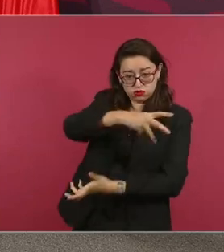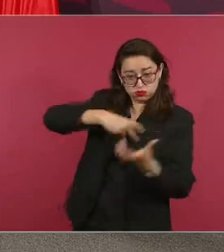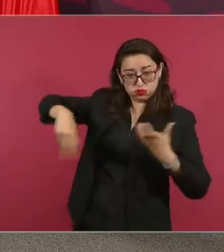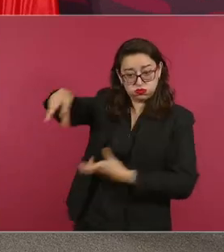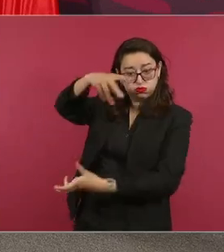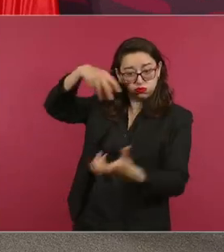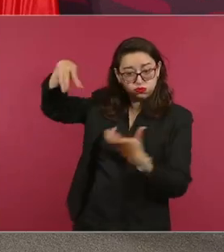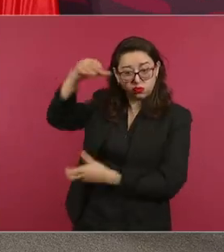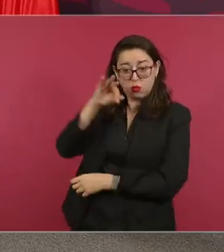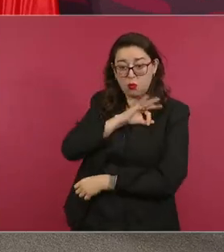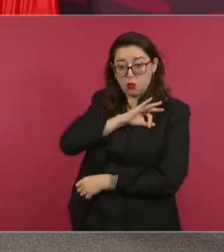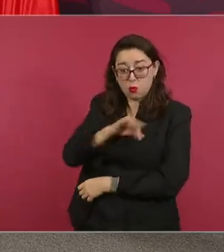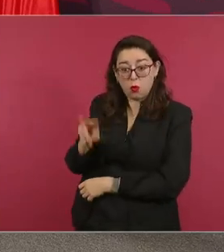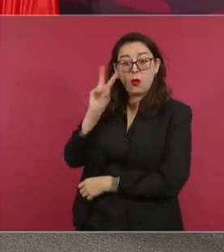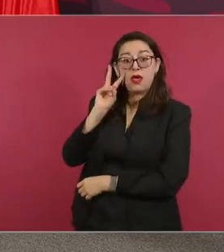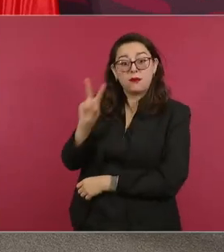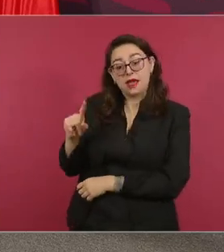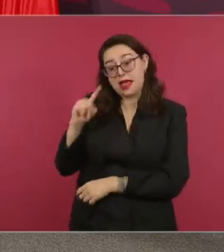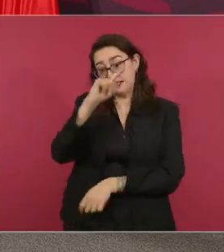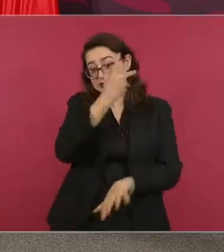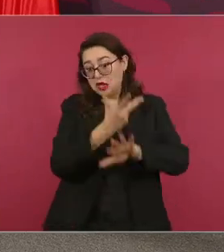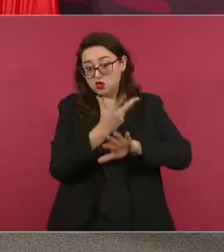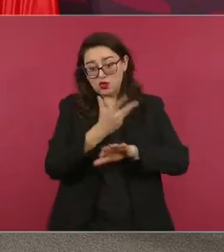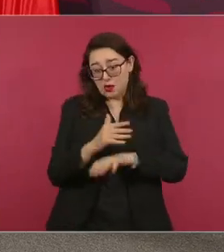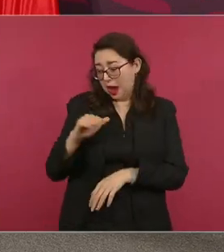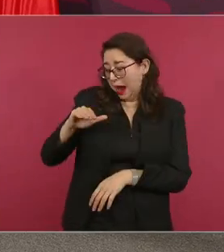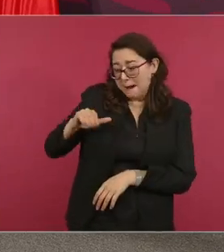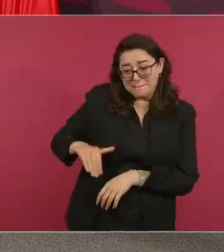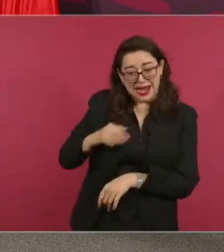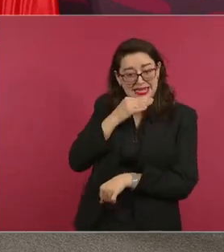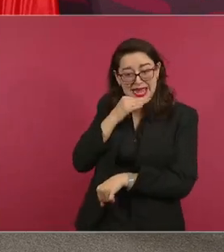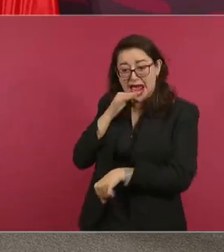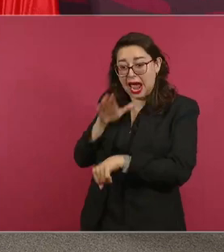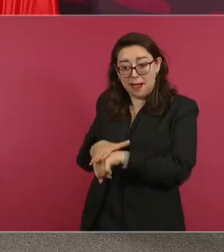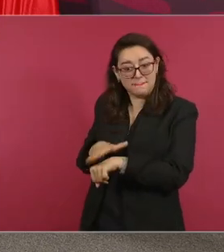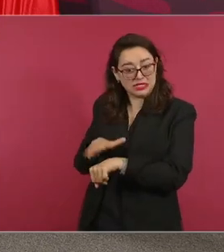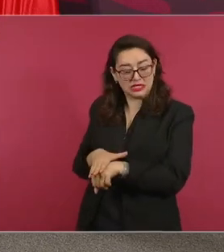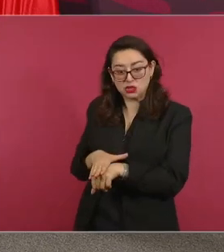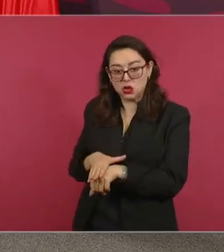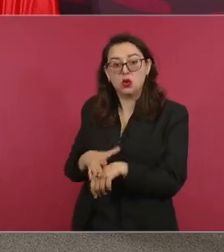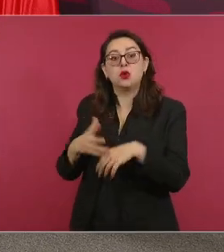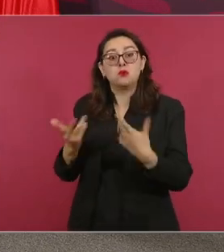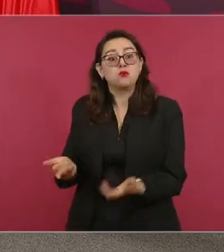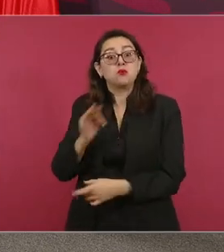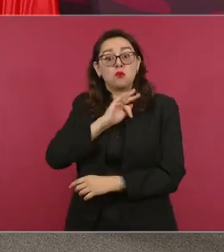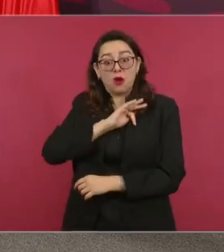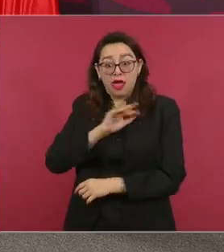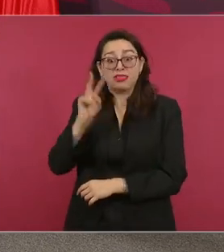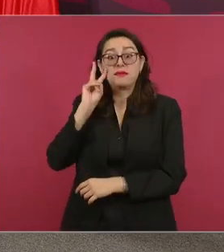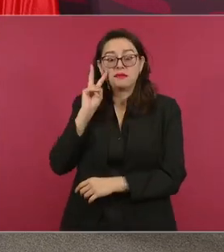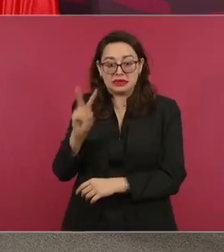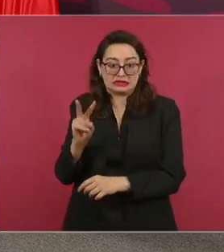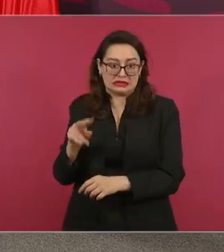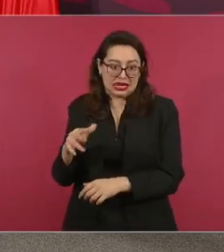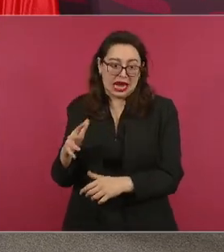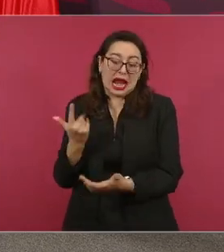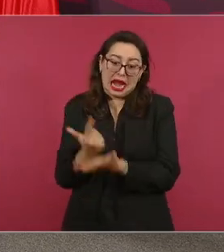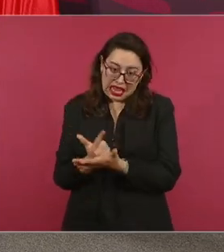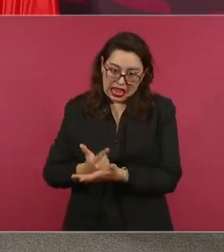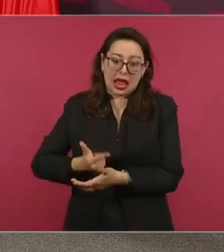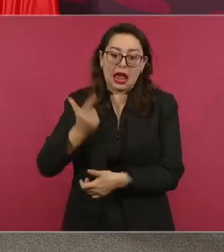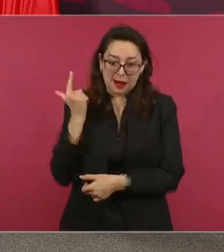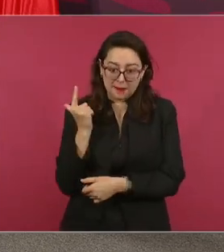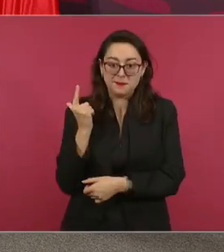del Centro Nacional de Huracanes de Estados Unidos. Esto para darnos una idea de la escala del fenómeno que impactará las costas